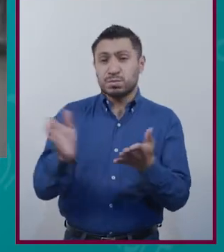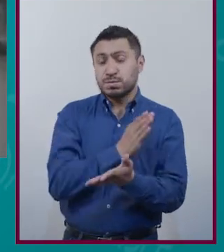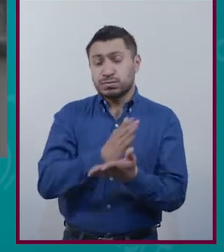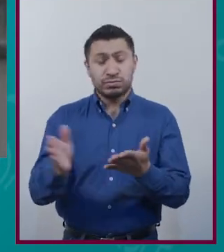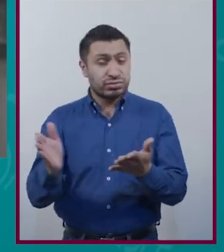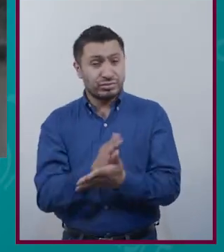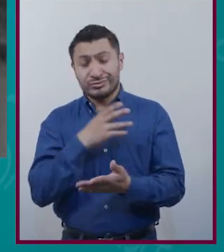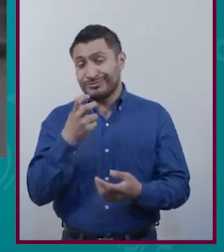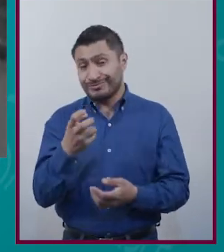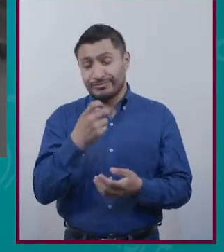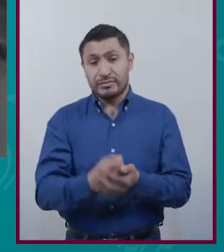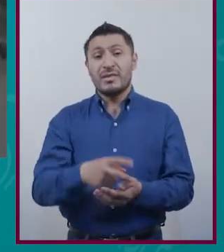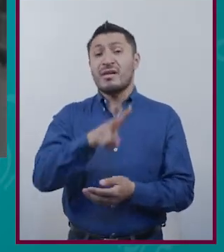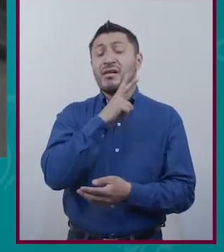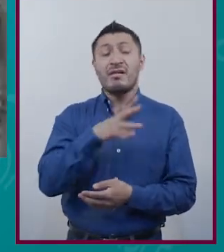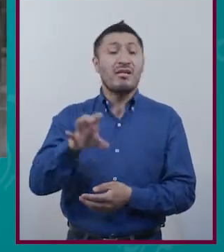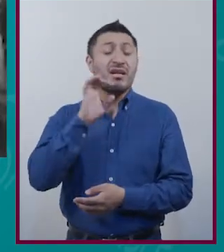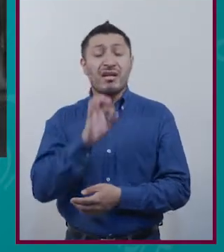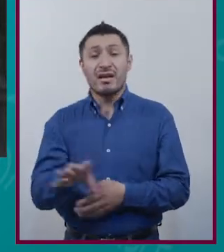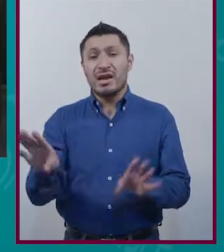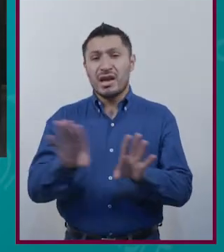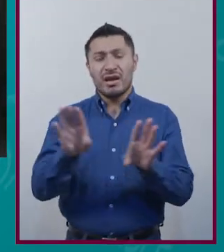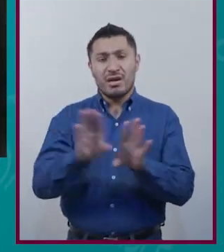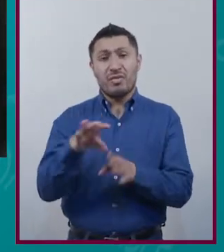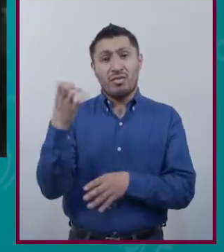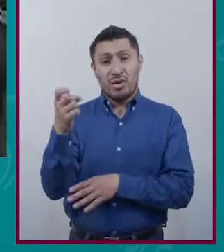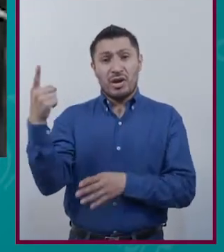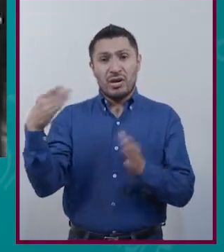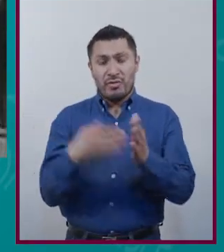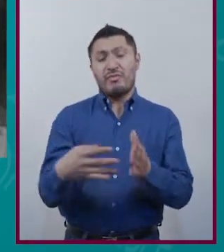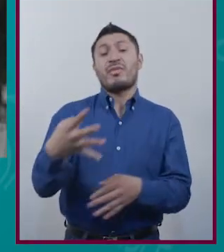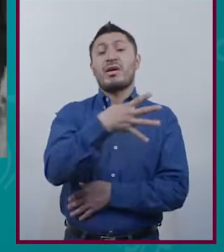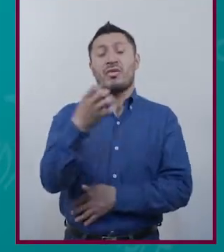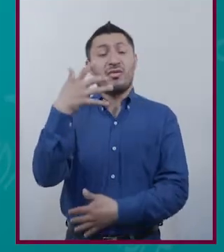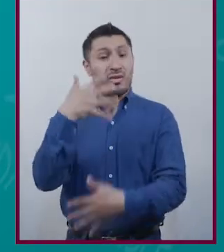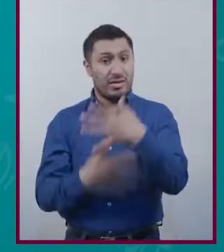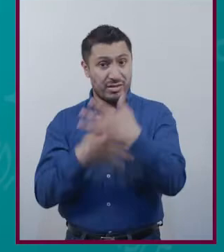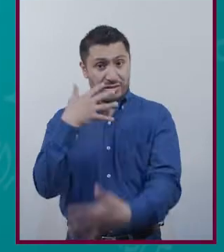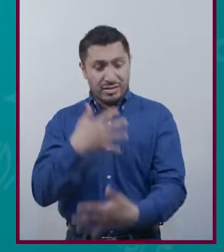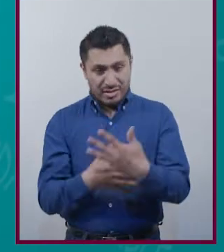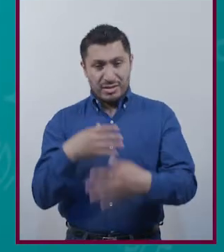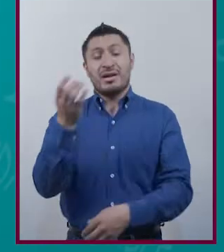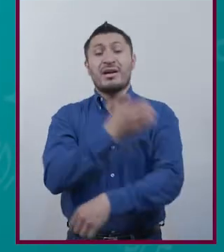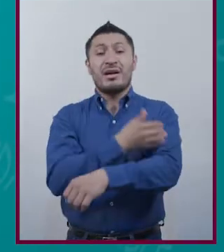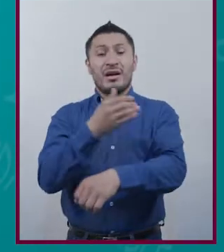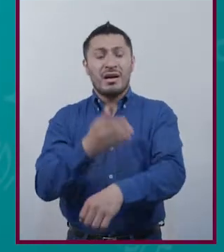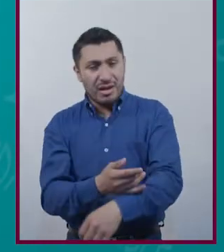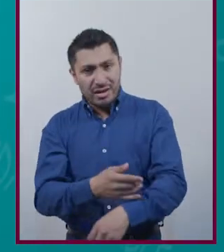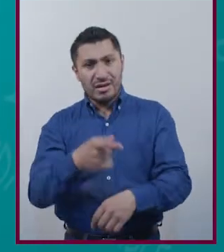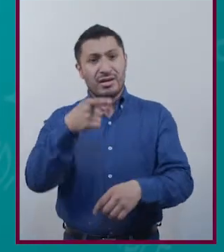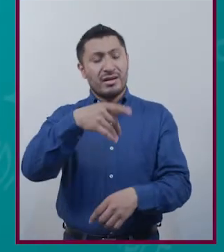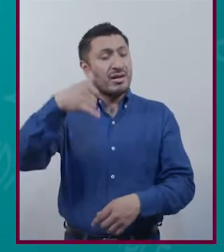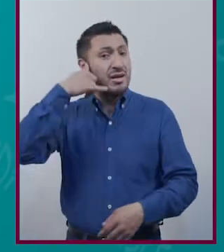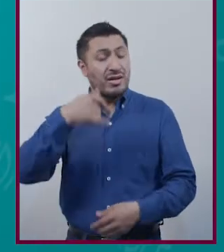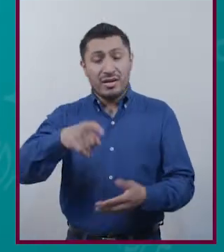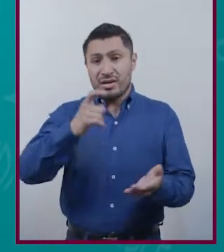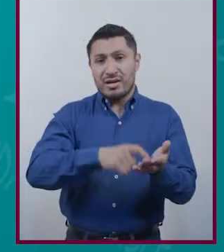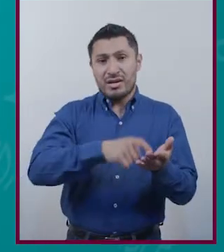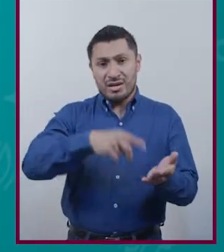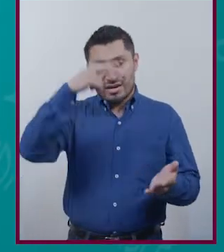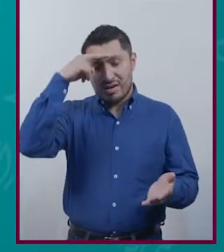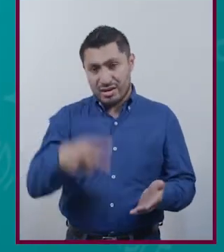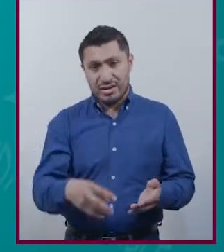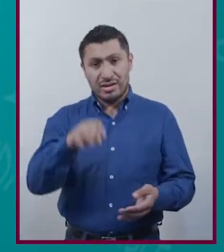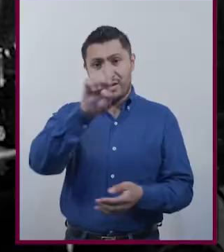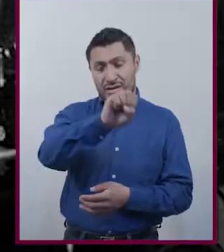ellas. Venustiano Carranza incautó en enero de 1915 a la Compañía Telefónica y Telegráfica